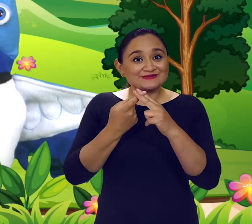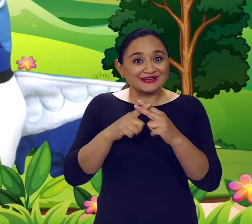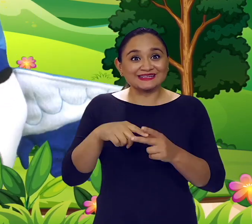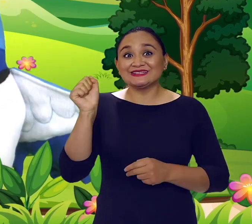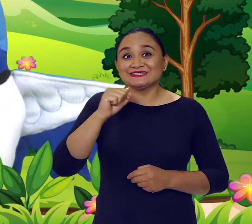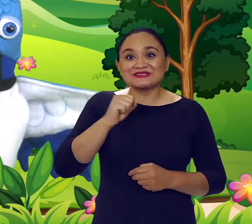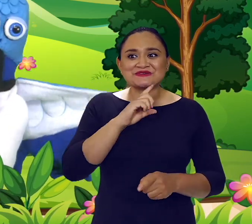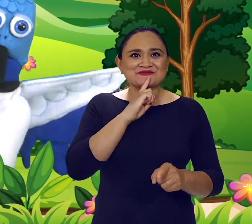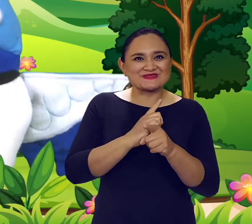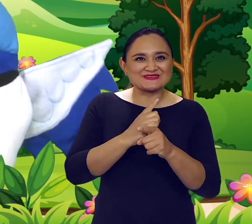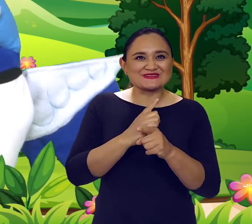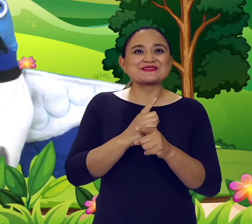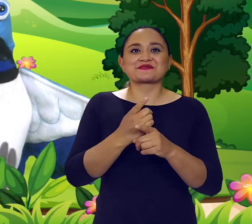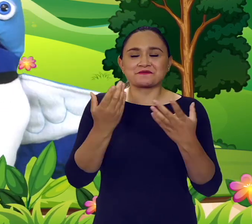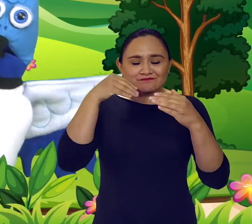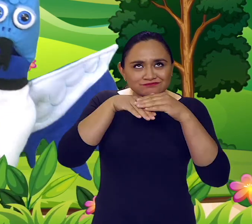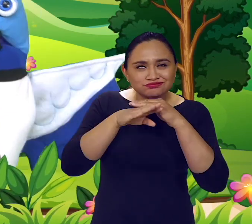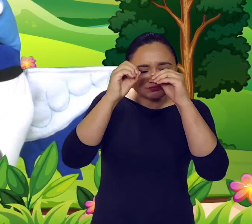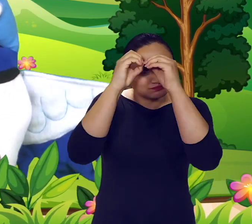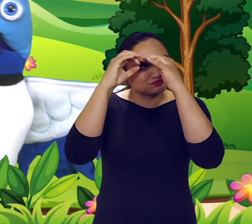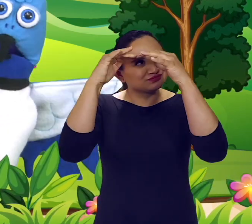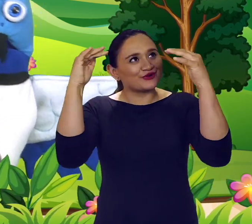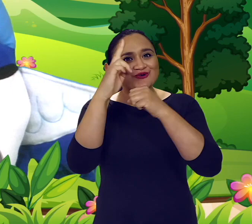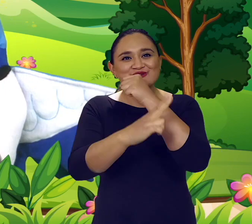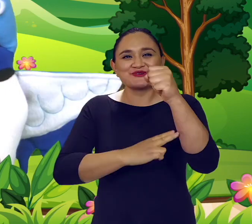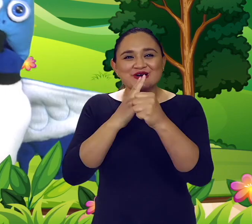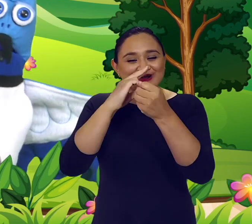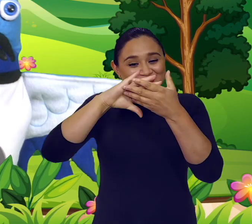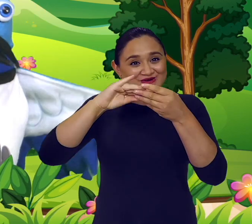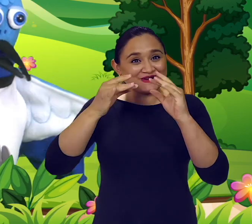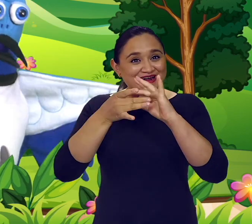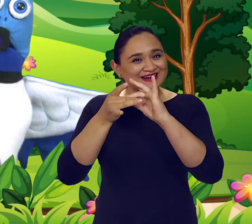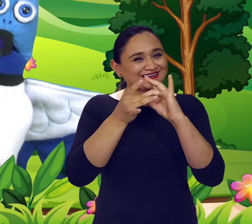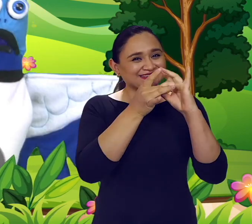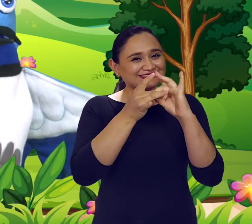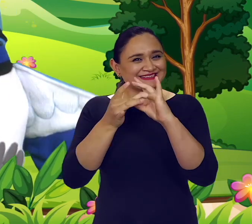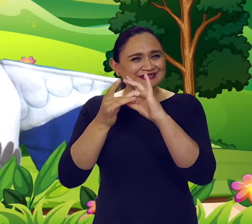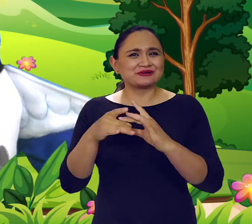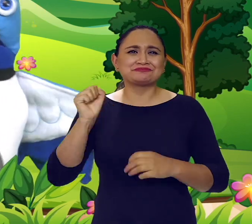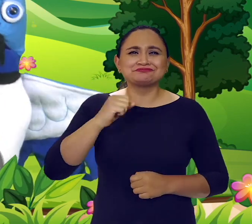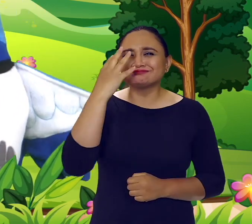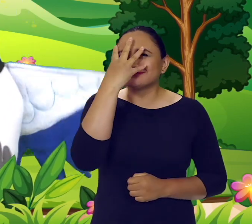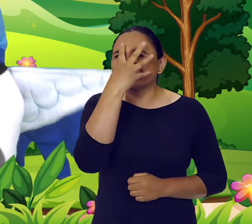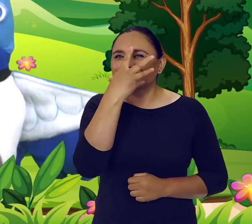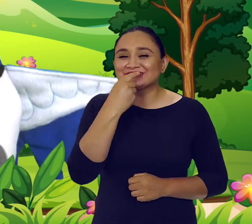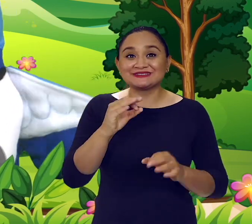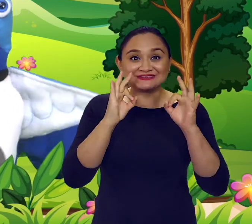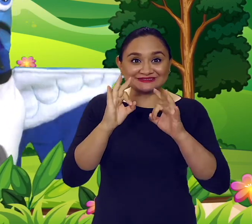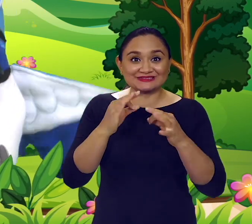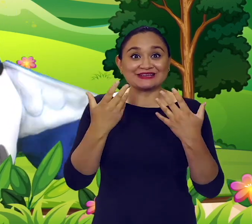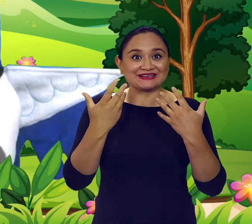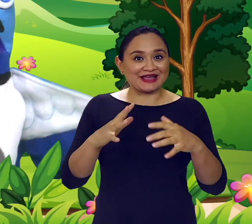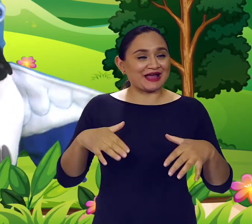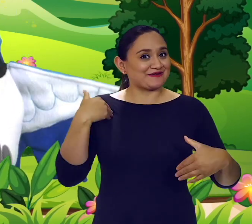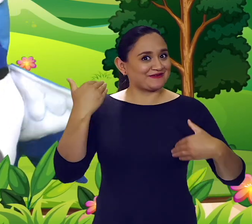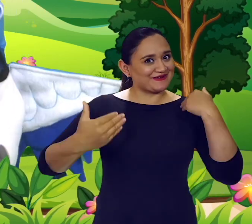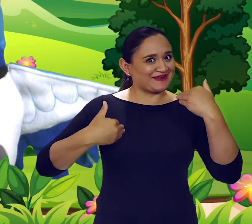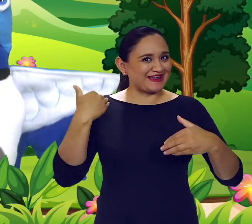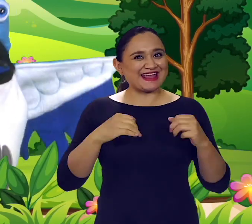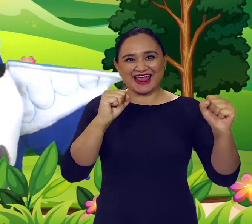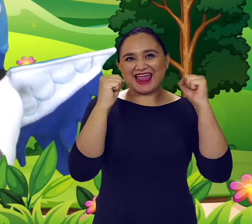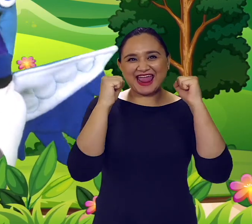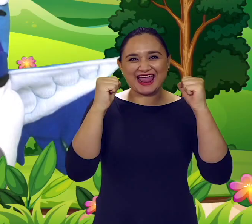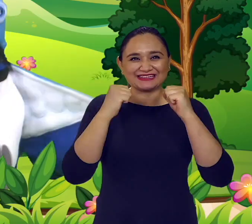hora del cuento. ¡Oh, sí! Es la hora de entrar en el universo del cuento. ¡Jejeje! ¡Qué bonito!